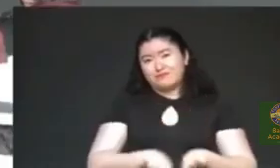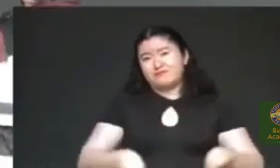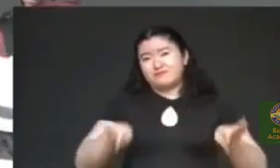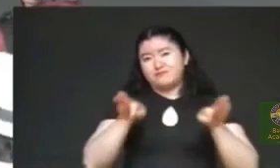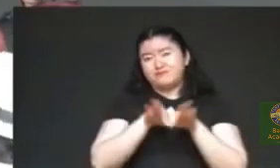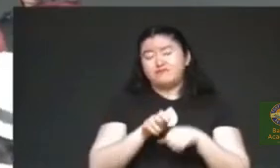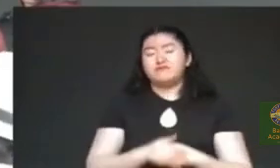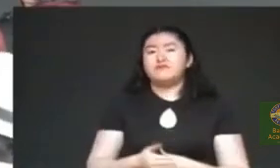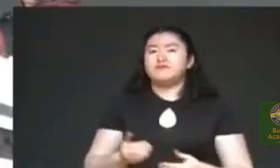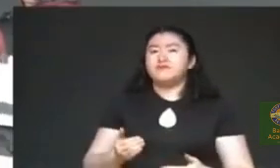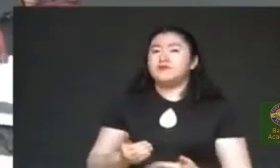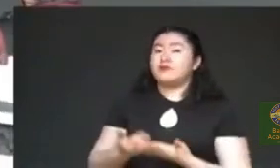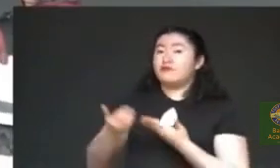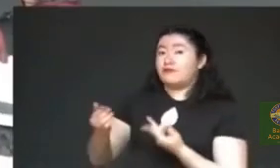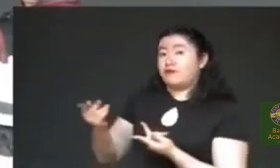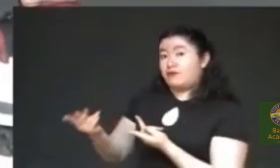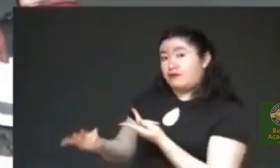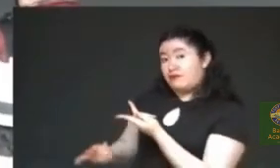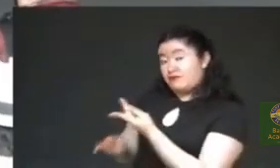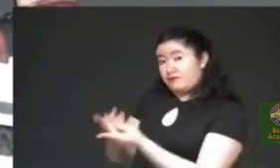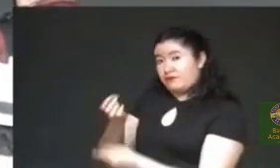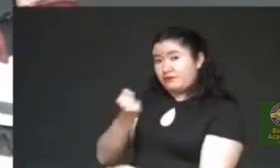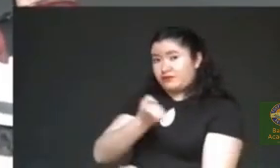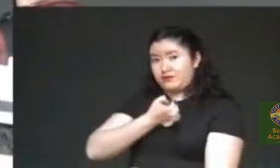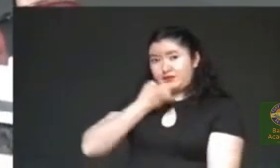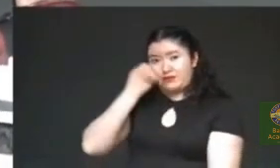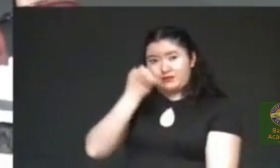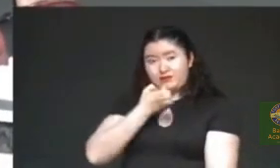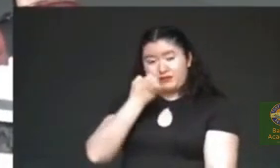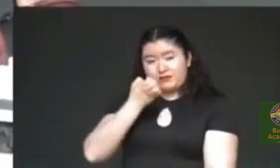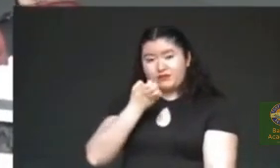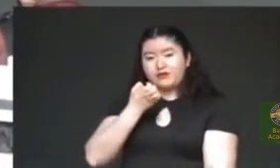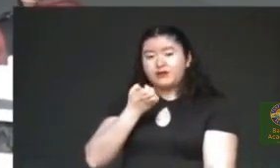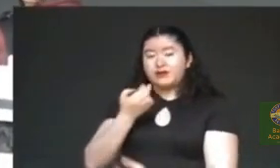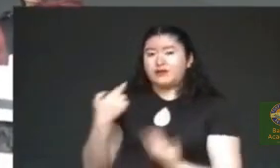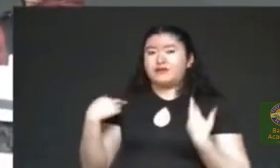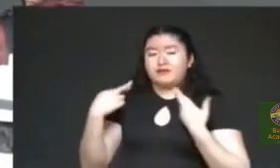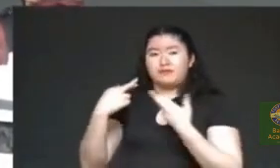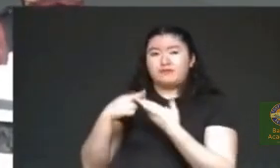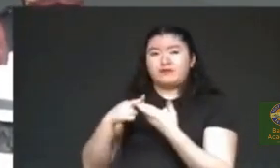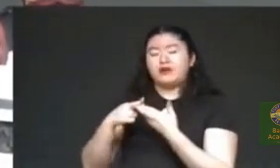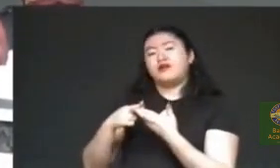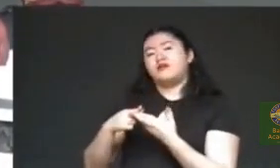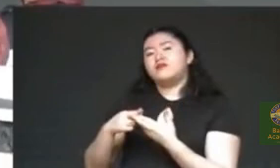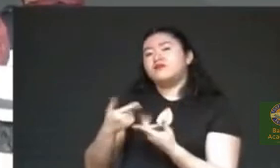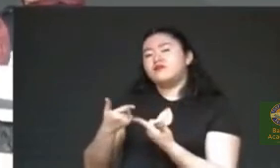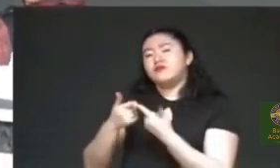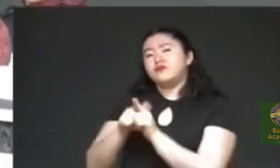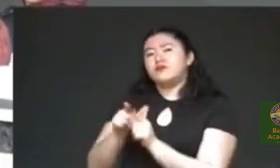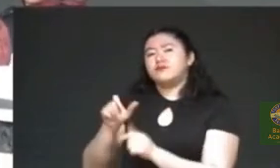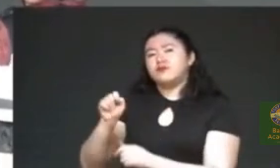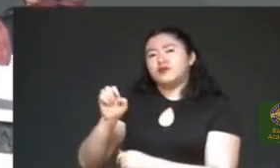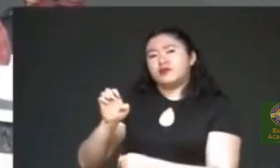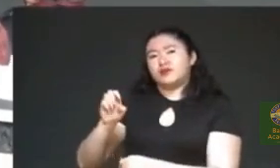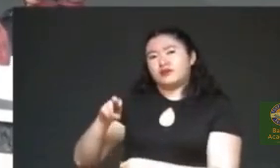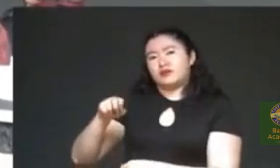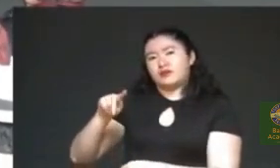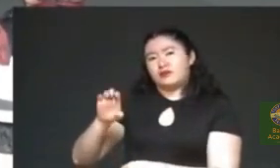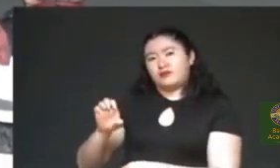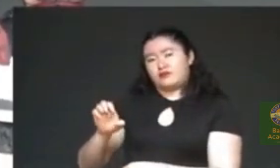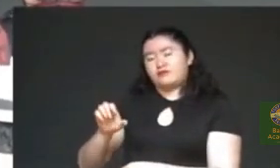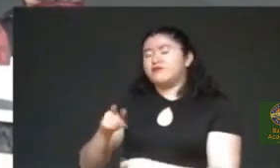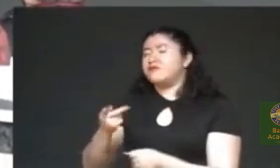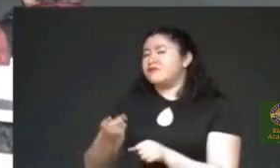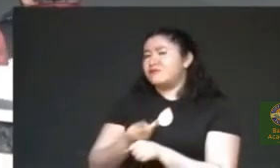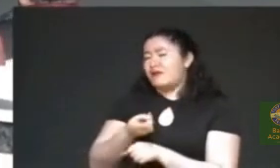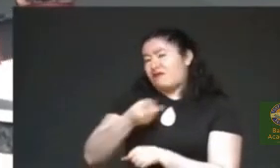gustaría preguntarle qué va a pasar con aquellas escuelas que tienen a maestros de la CENTE. La CENTE ya ha mencionado que ellos no van a a regresar a las aulas. ¿Qué va